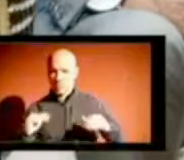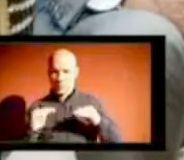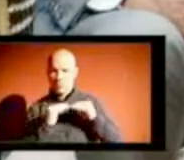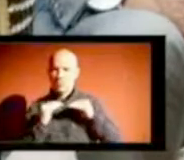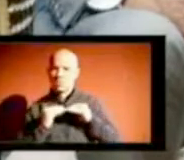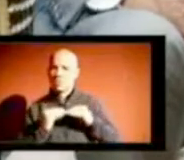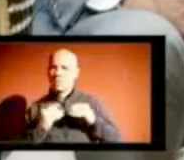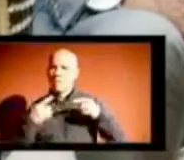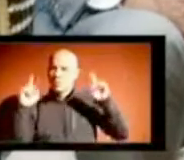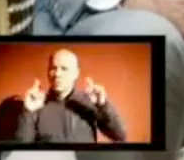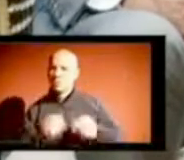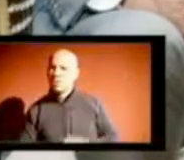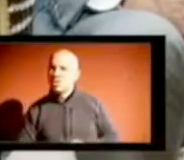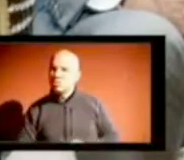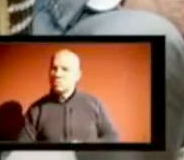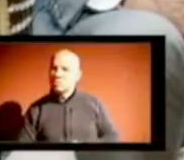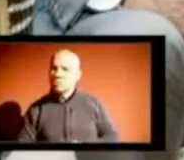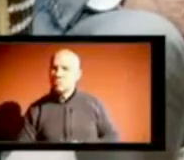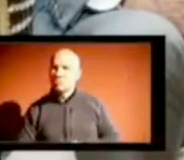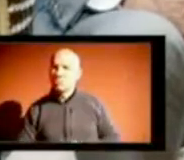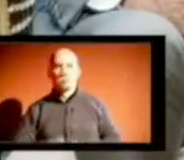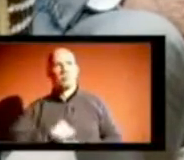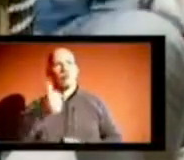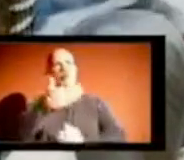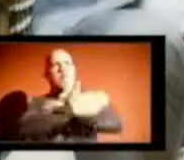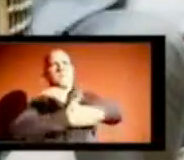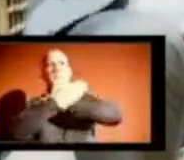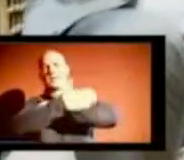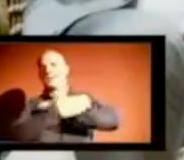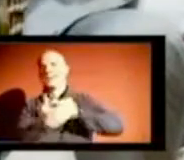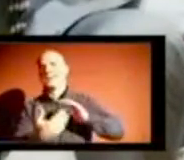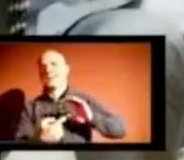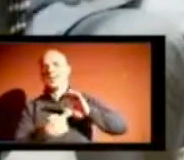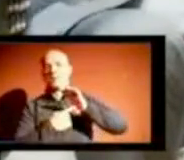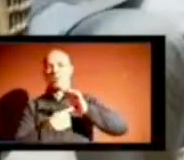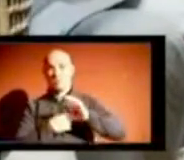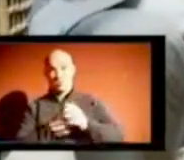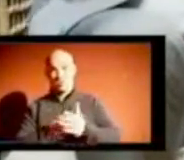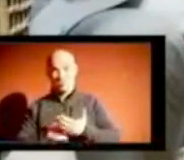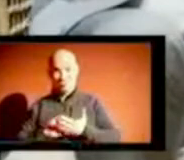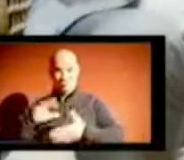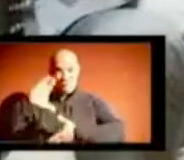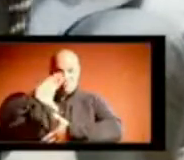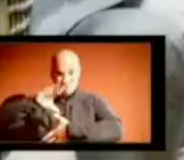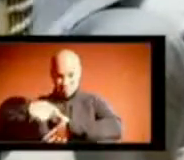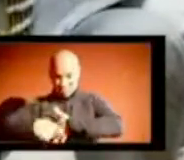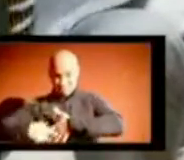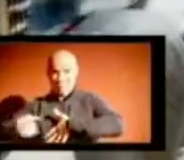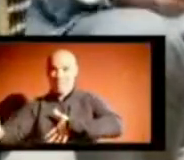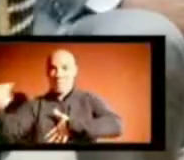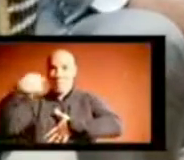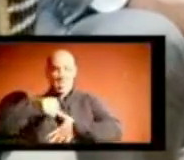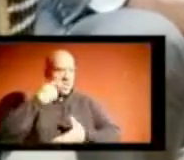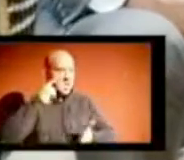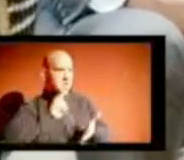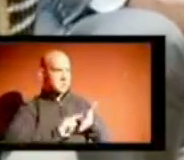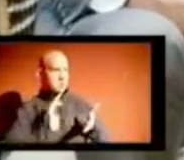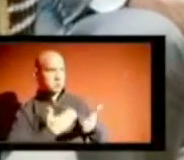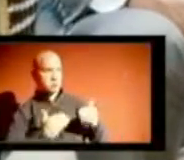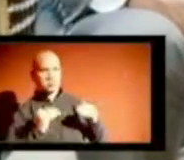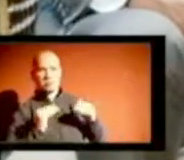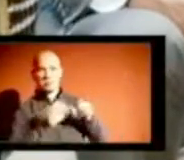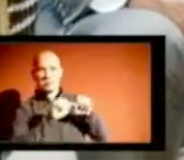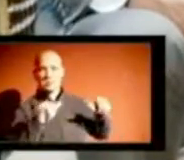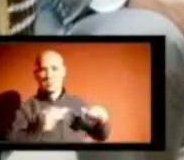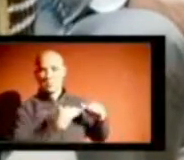funciona. Y en otros países, por ejemplo, de Latinoamérica, vienen a ver cómo funciona nuestro sistema de justicia.